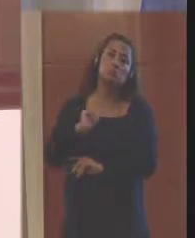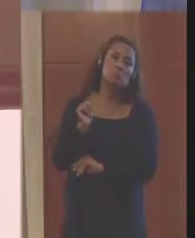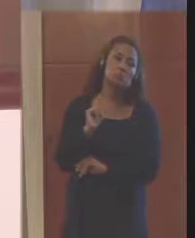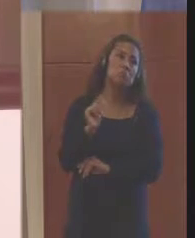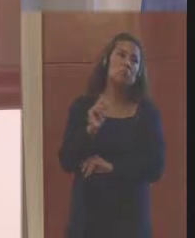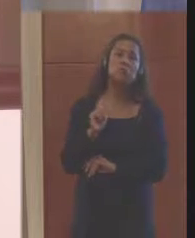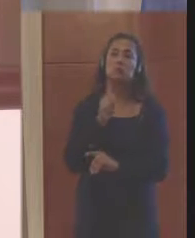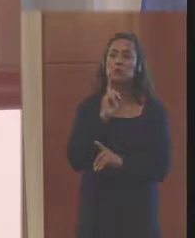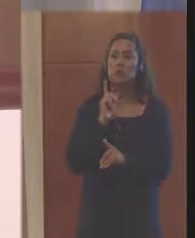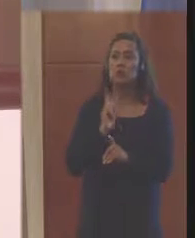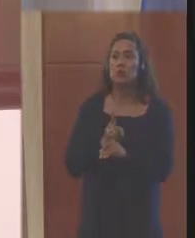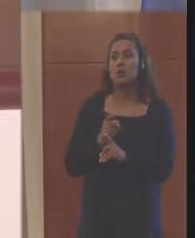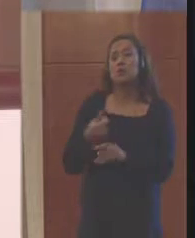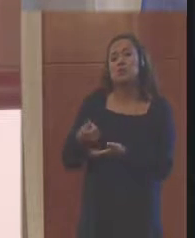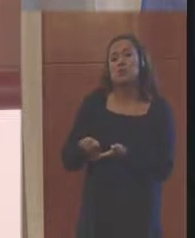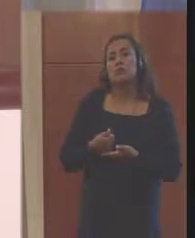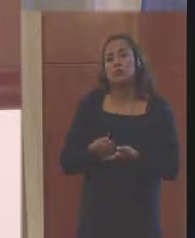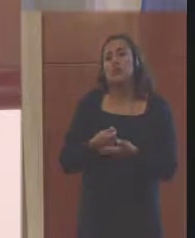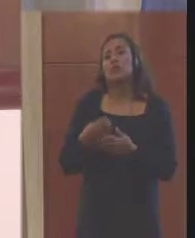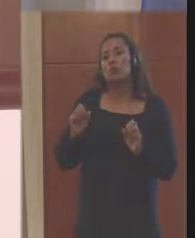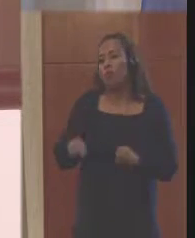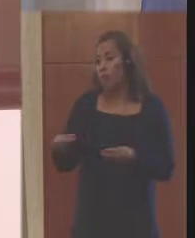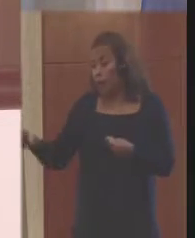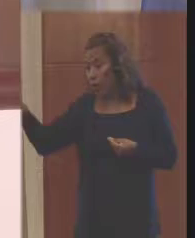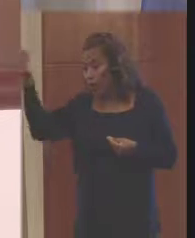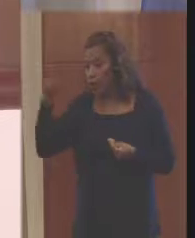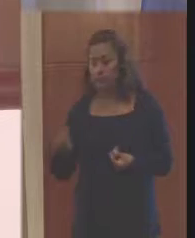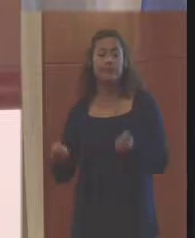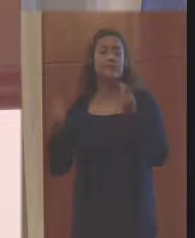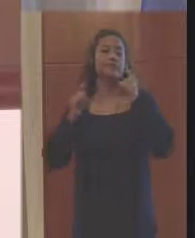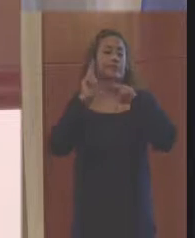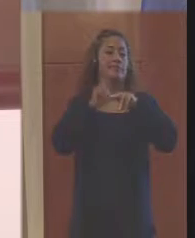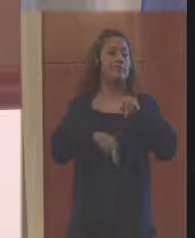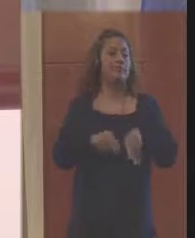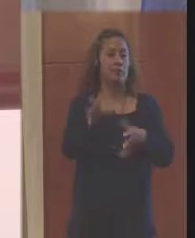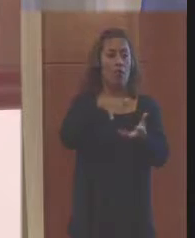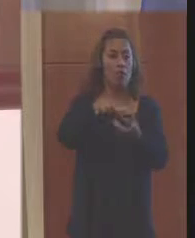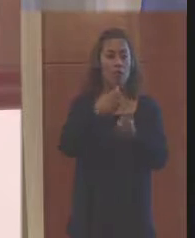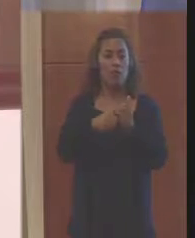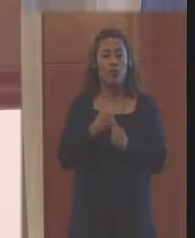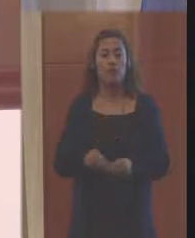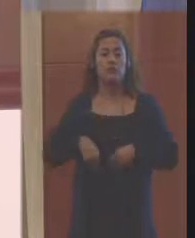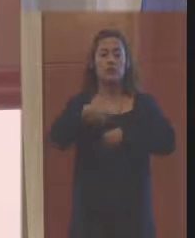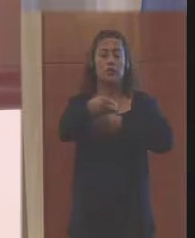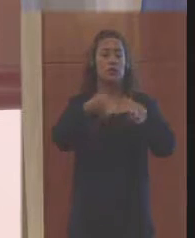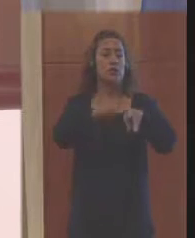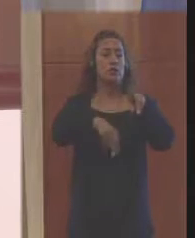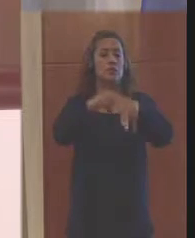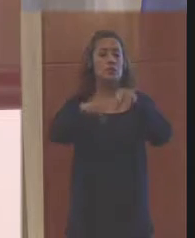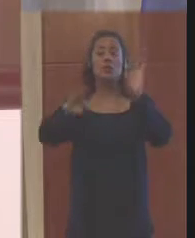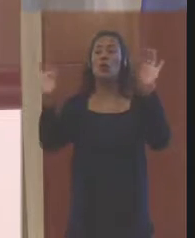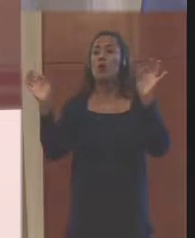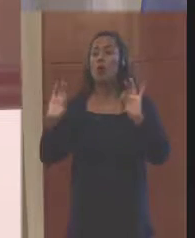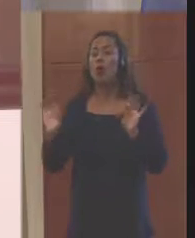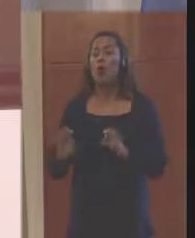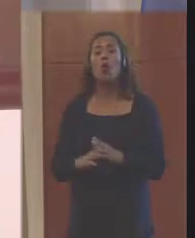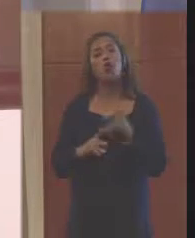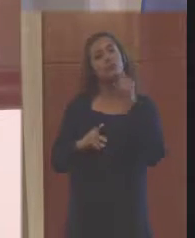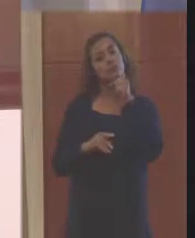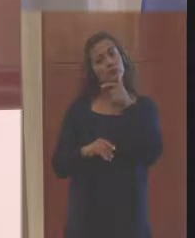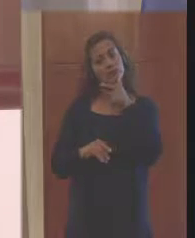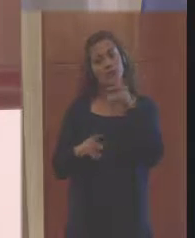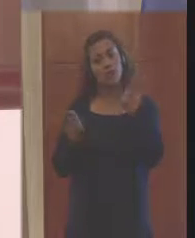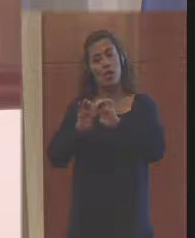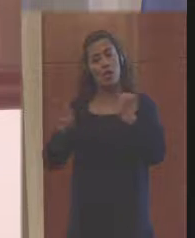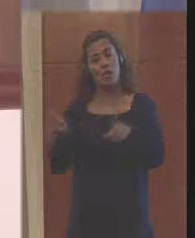y los cuales estarán disponibles en el momento que ocurra un evento. Y por fin pueden hacer la transferencia de riesgo al sector privado,